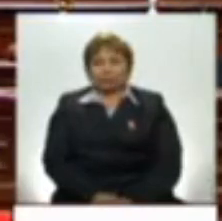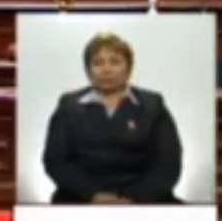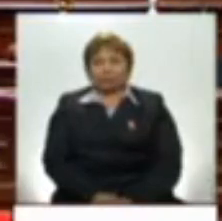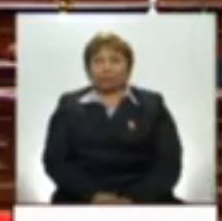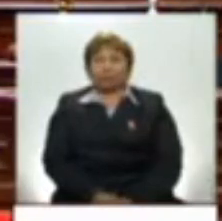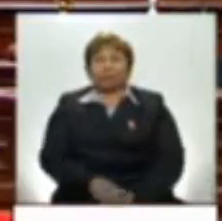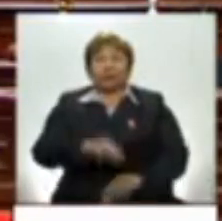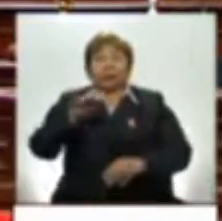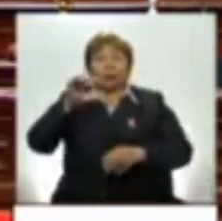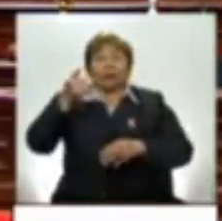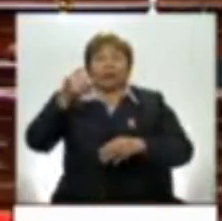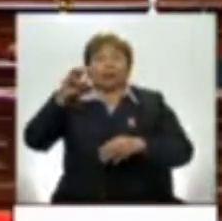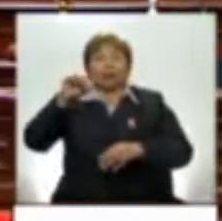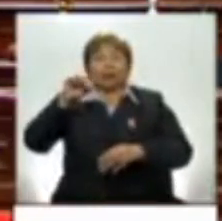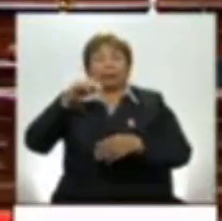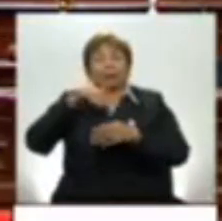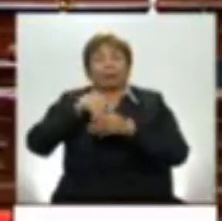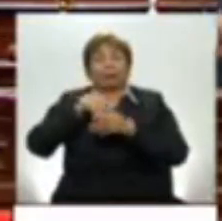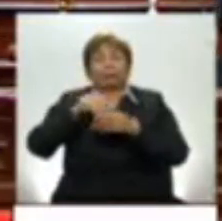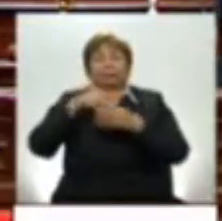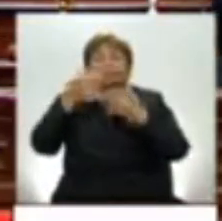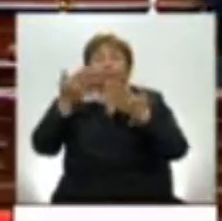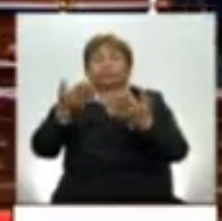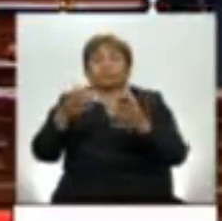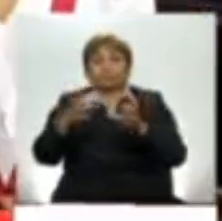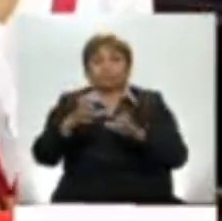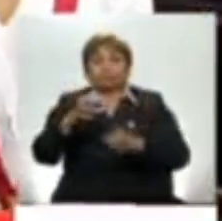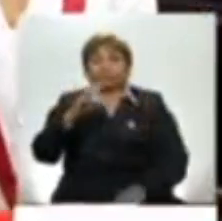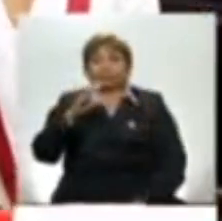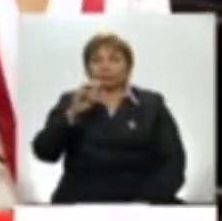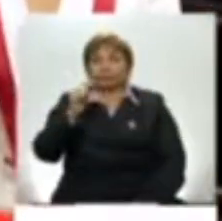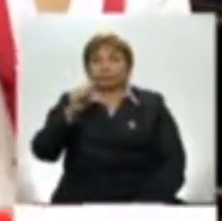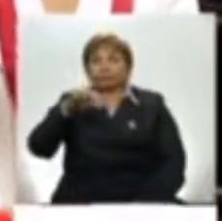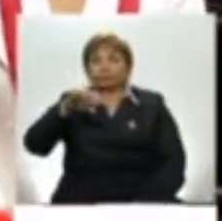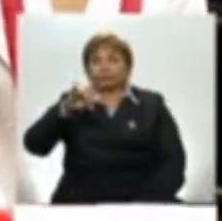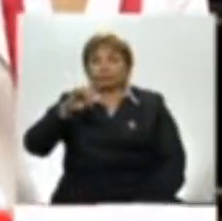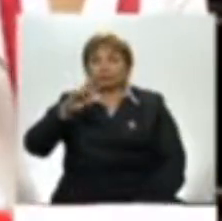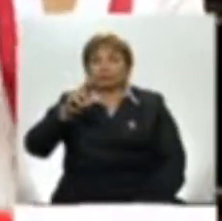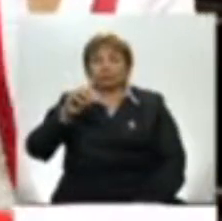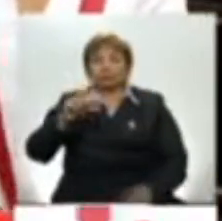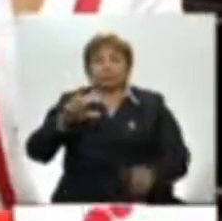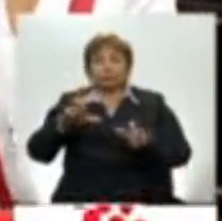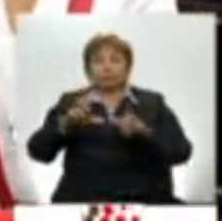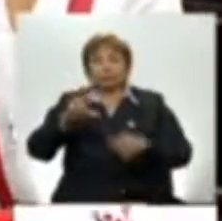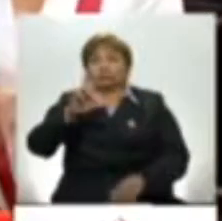Jurado Nacional de Elecciones, credencial otorgada a José Alberto Arriola Tueros, DNI